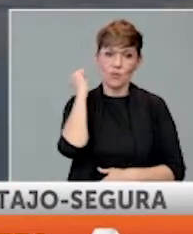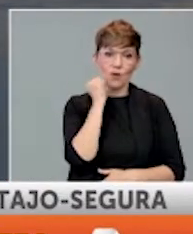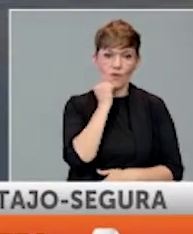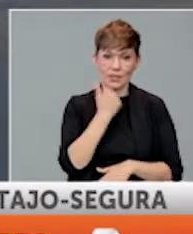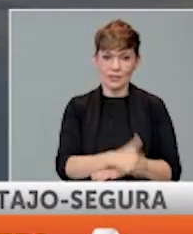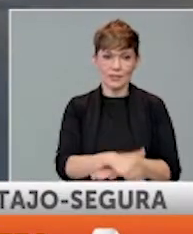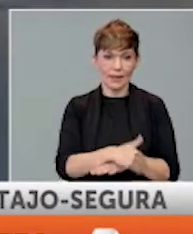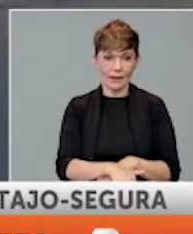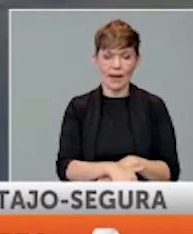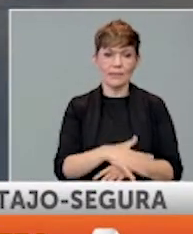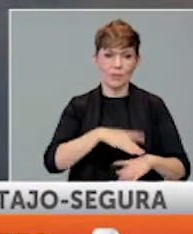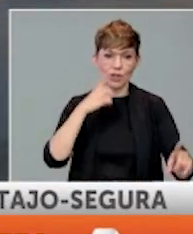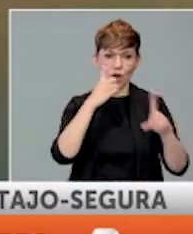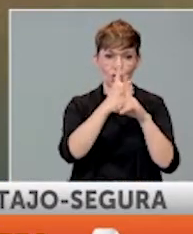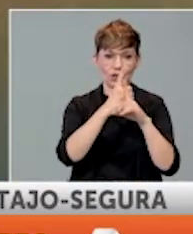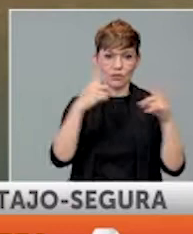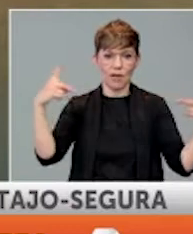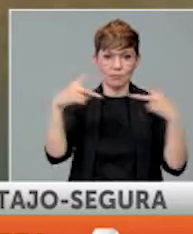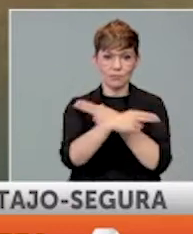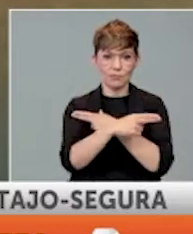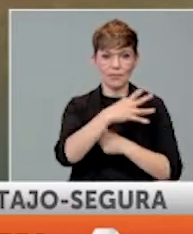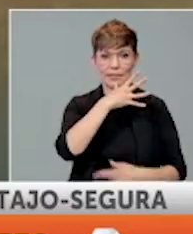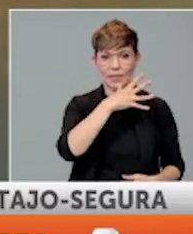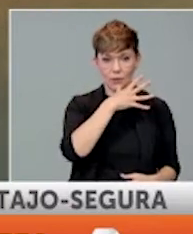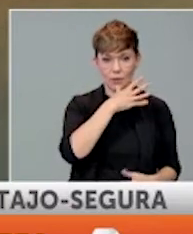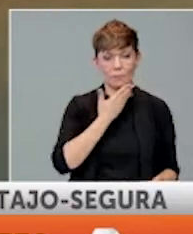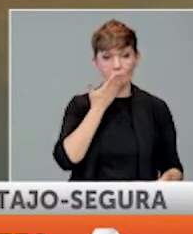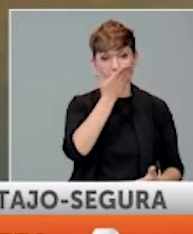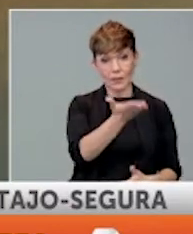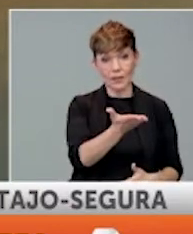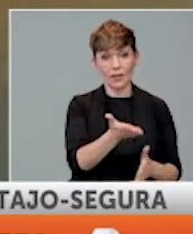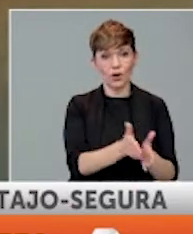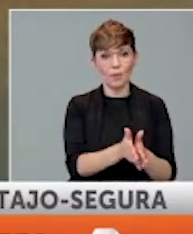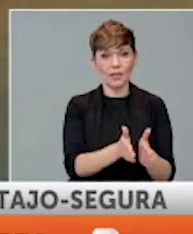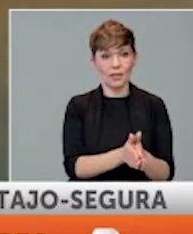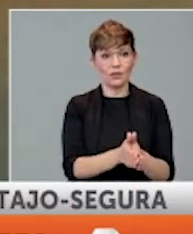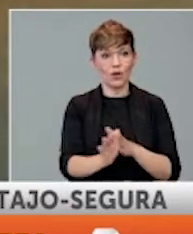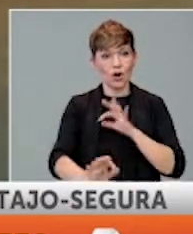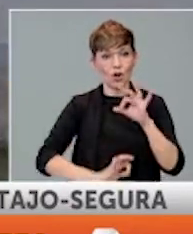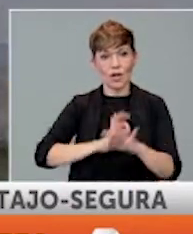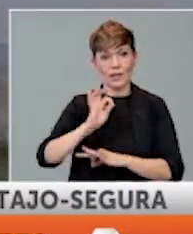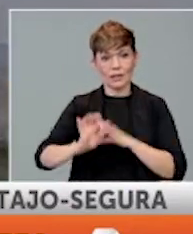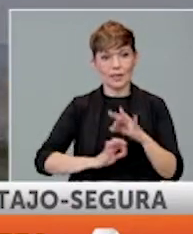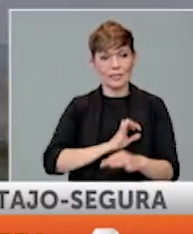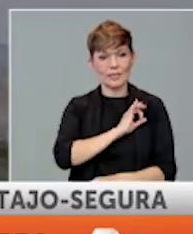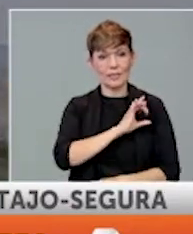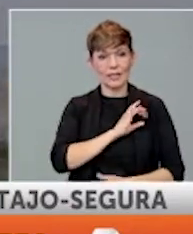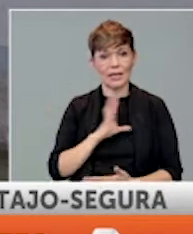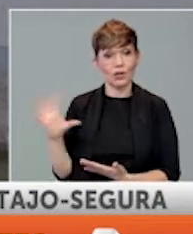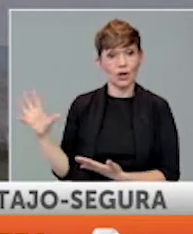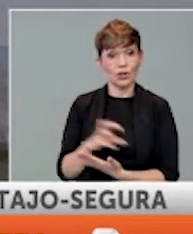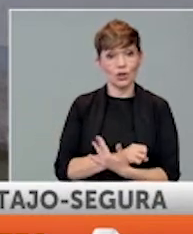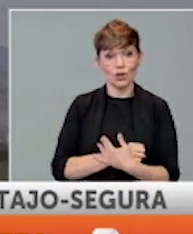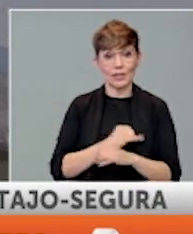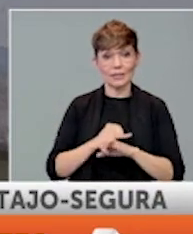y hoy vamos a pedirle a nuestros compañeros, a las organizaciones, compañeras, a los sindicatos, a todas las